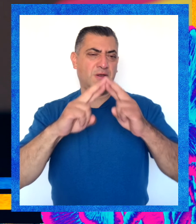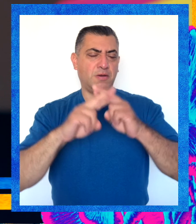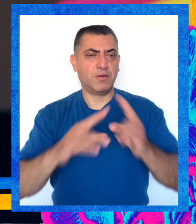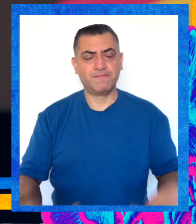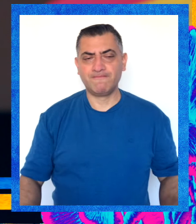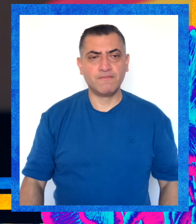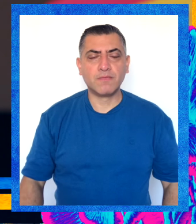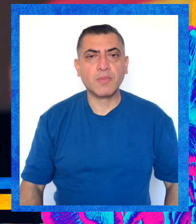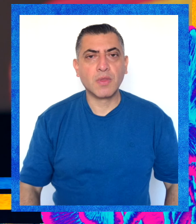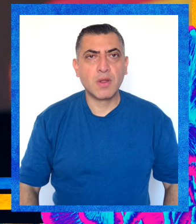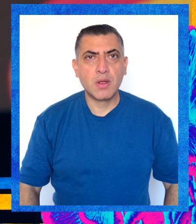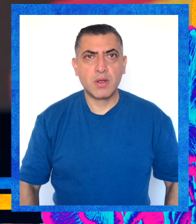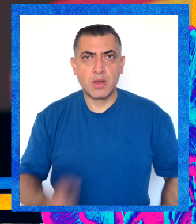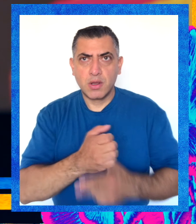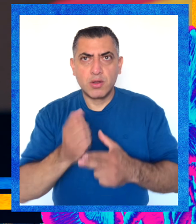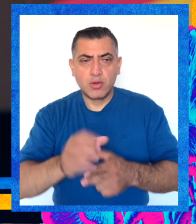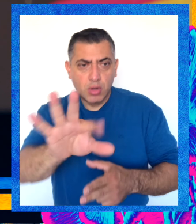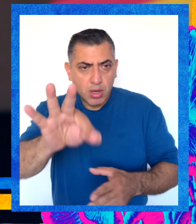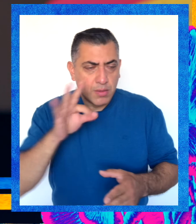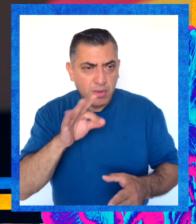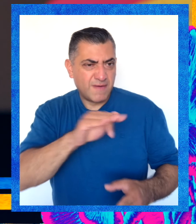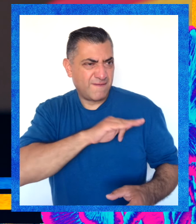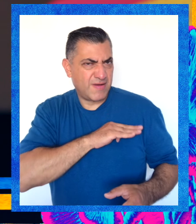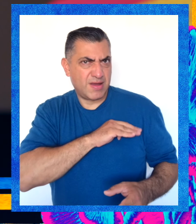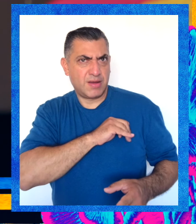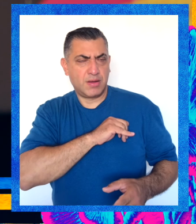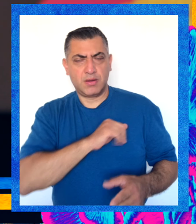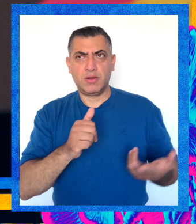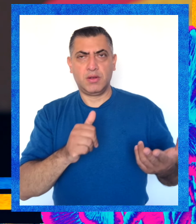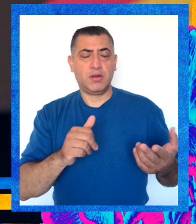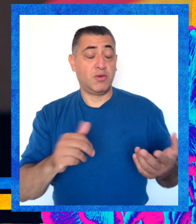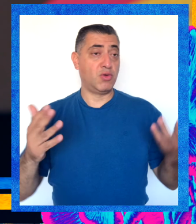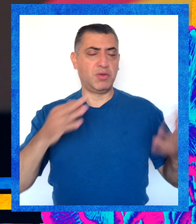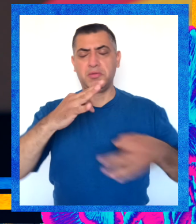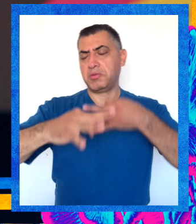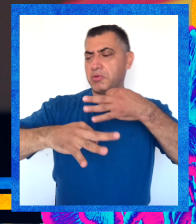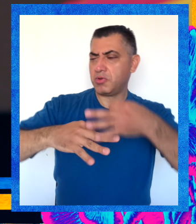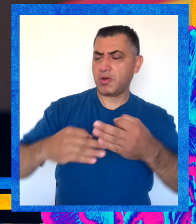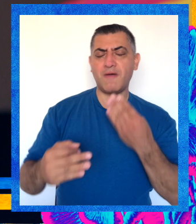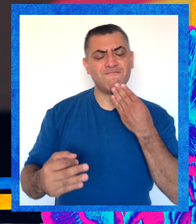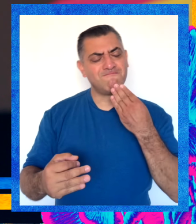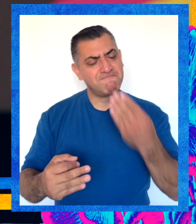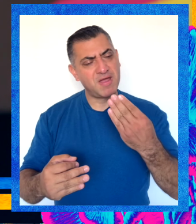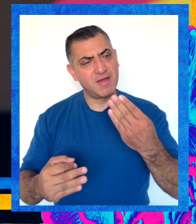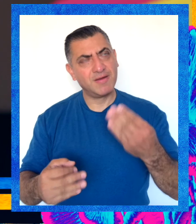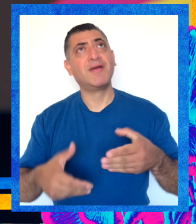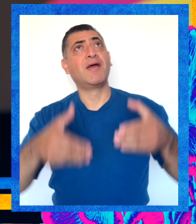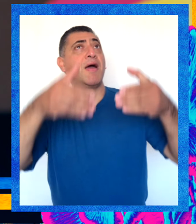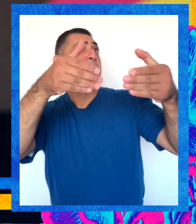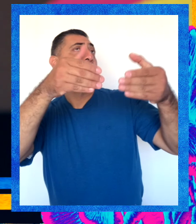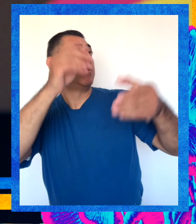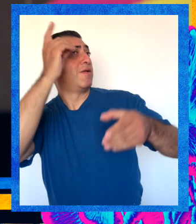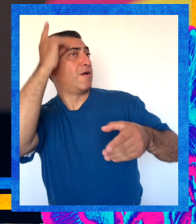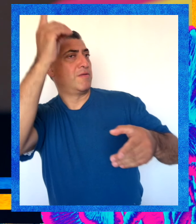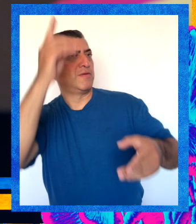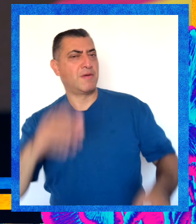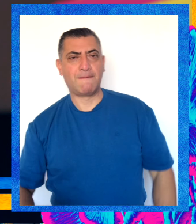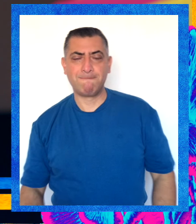cuando confeccionamos una fe así nadie se siente ofendido y todos supuestamente estamos camino a dios